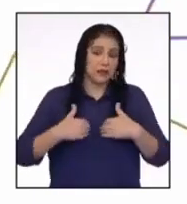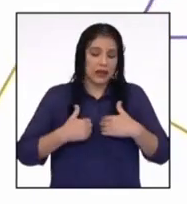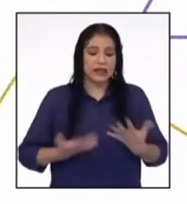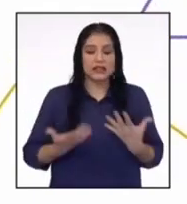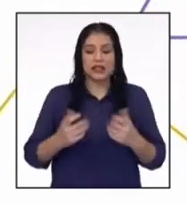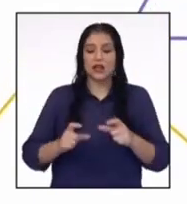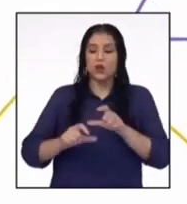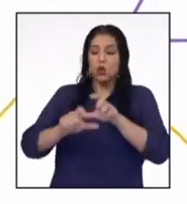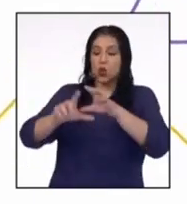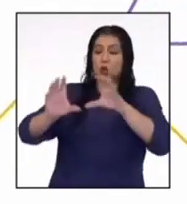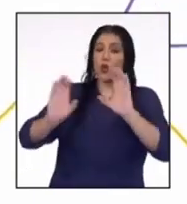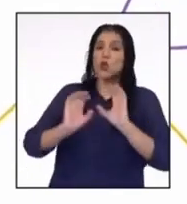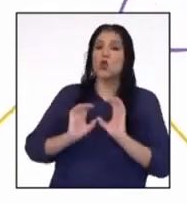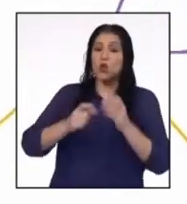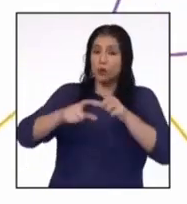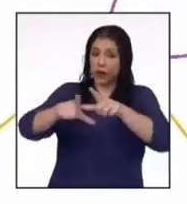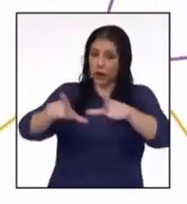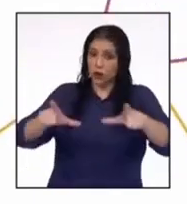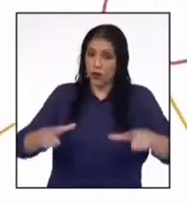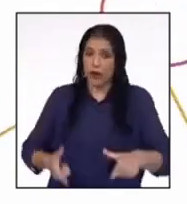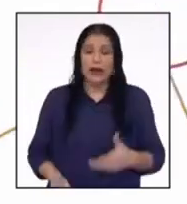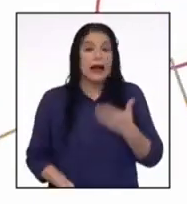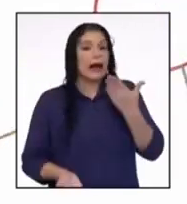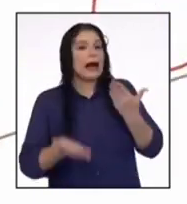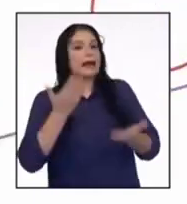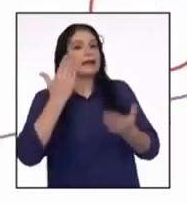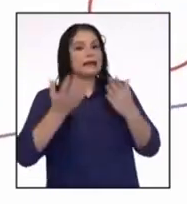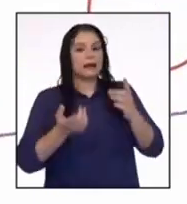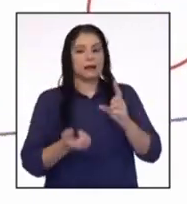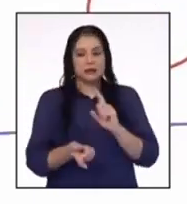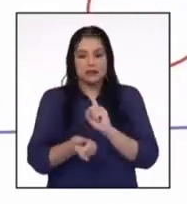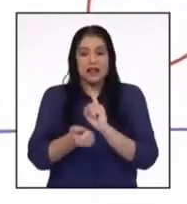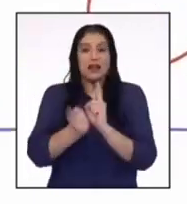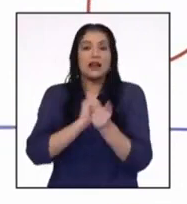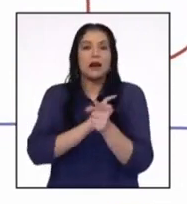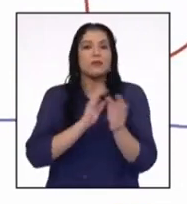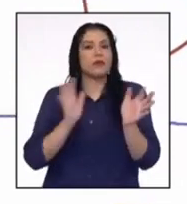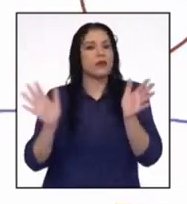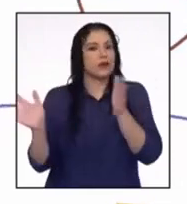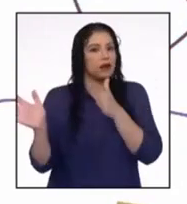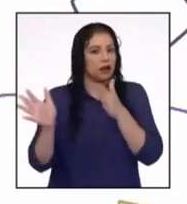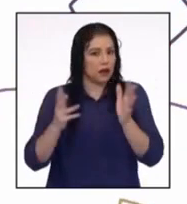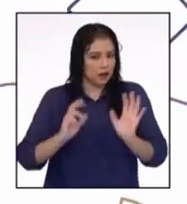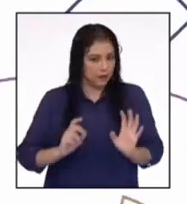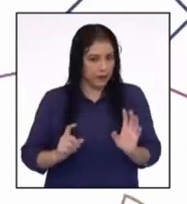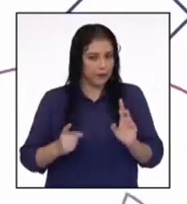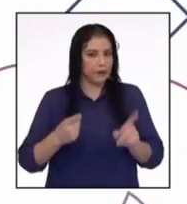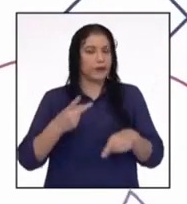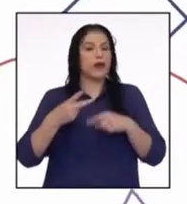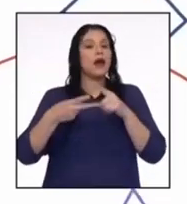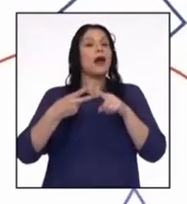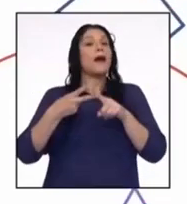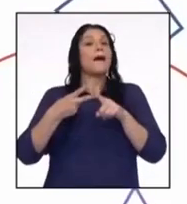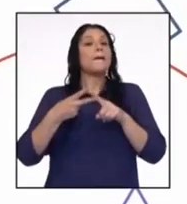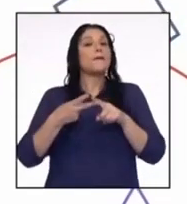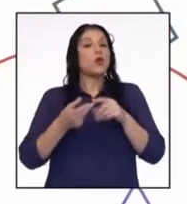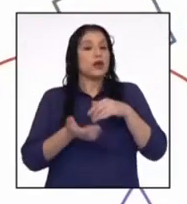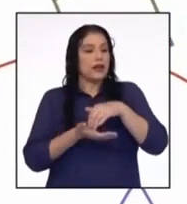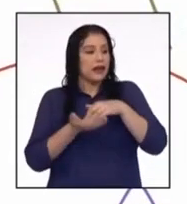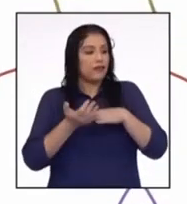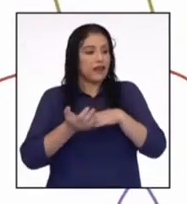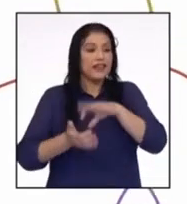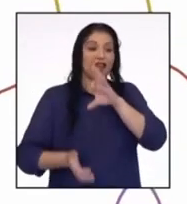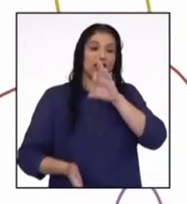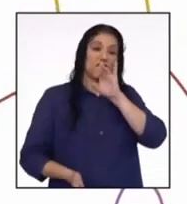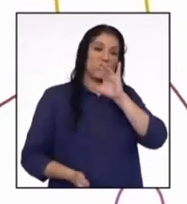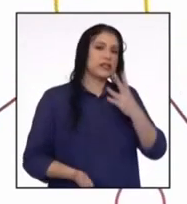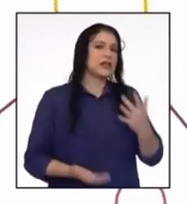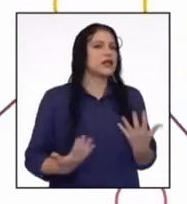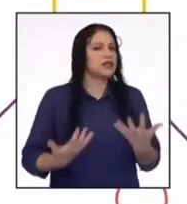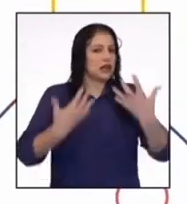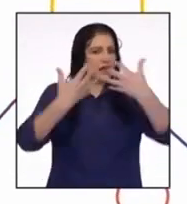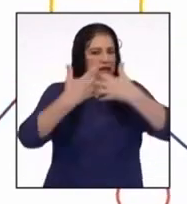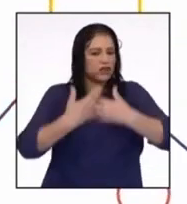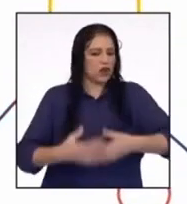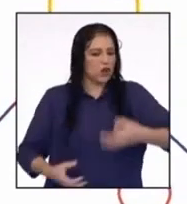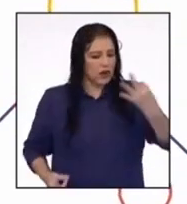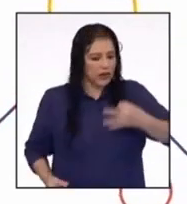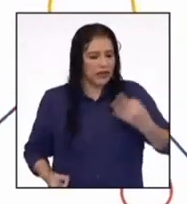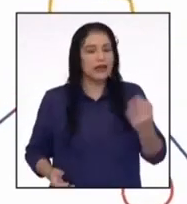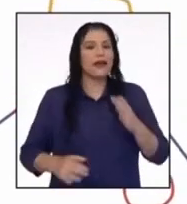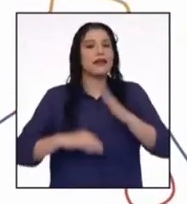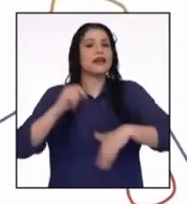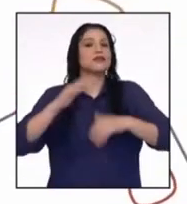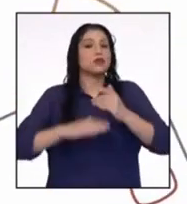determinado ecosistema ante la presencia de la variabilidad climática. Vulnerabilidad física. Está relacionada con la calidad